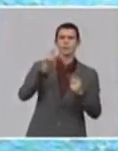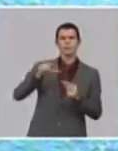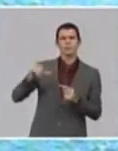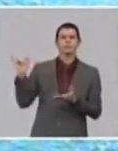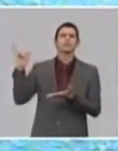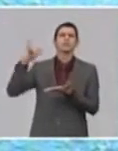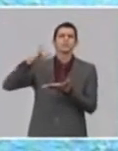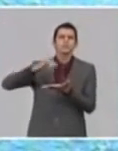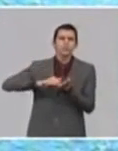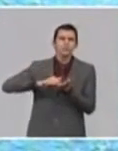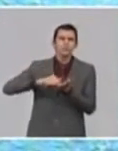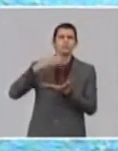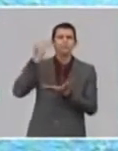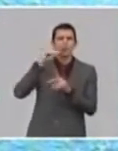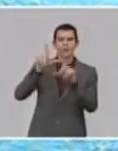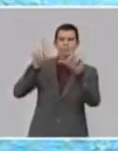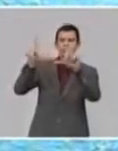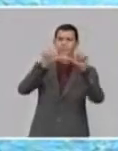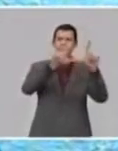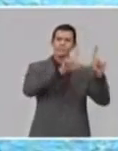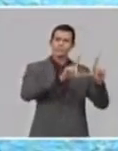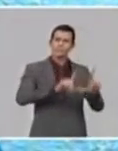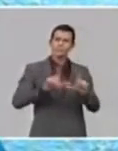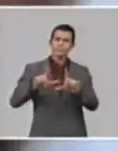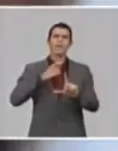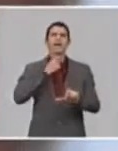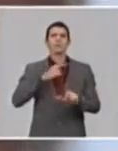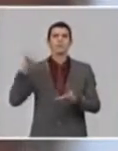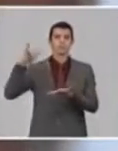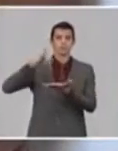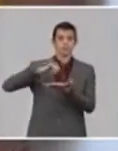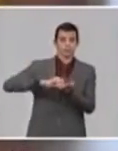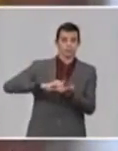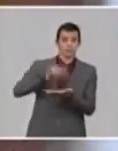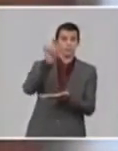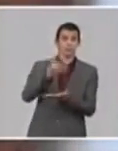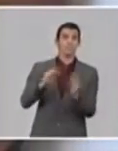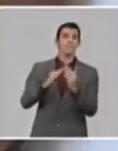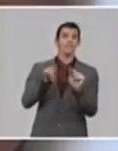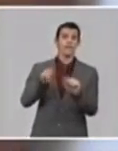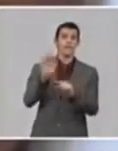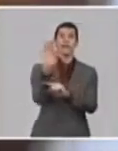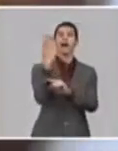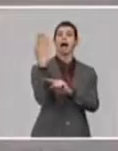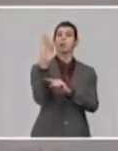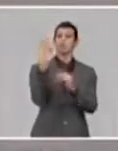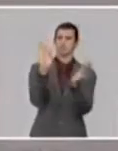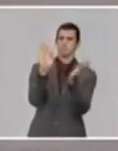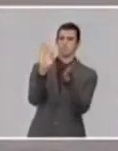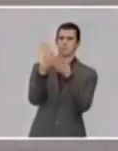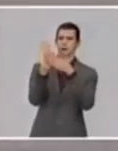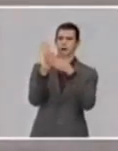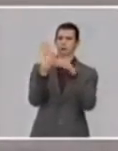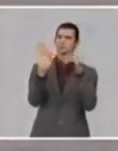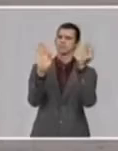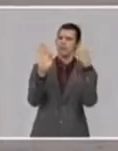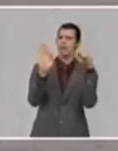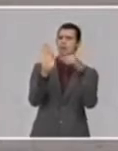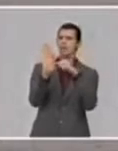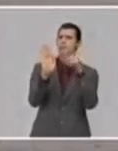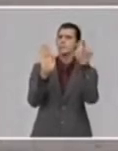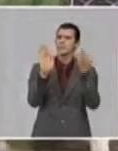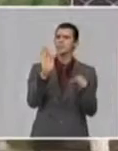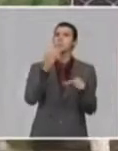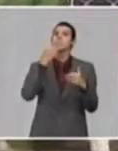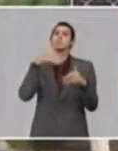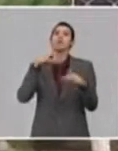las más de 1.200 viviendas con las pegatinas. Así se gana la batalla por la vida, teniendo percepción del riesgo y